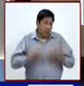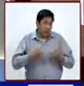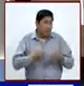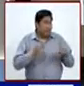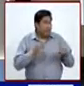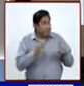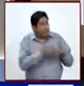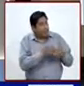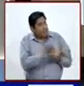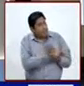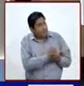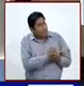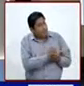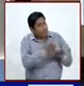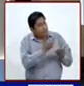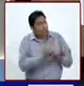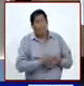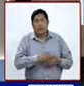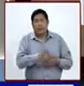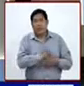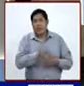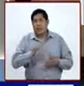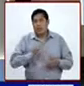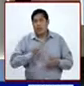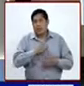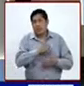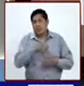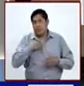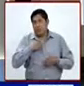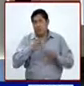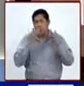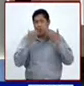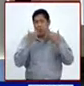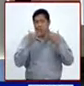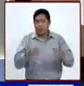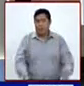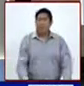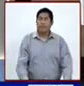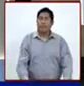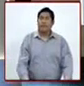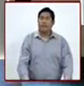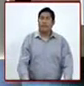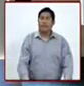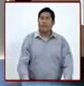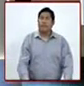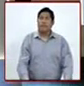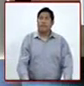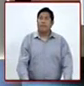ventanilla única de la Asamblea Legislativa sobre estos proyectos de ley. Gracias a Donato Hanover.